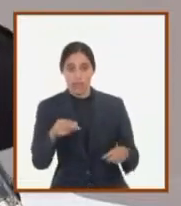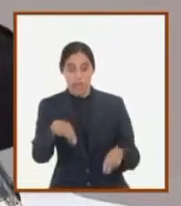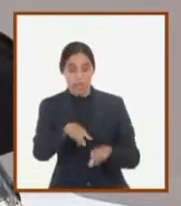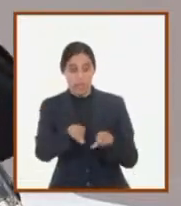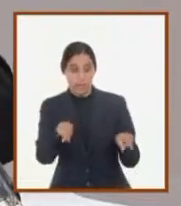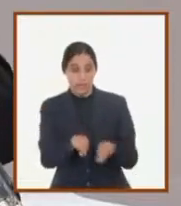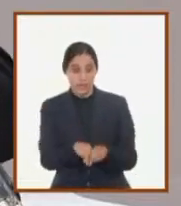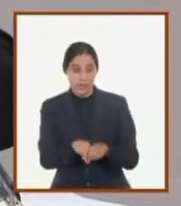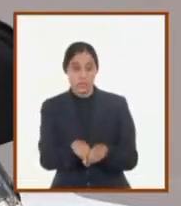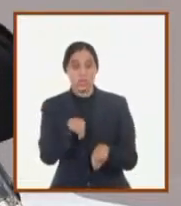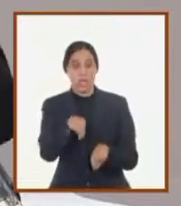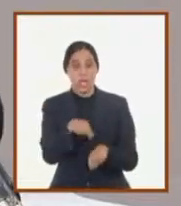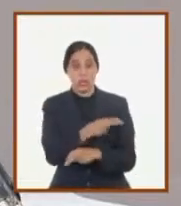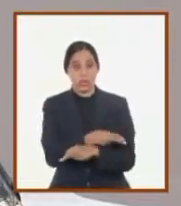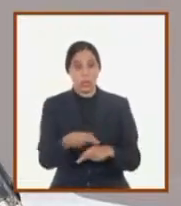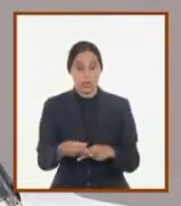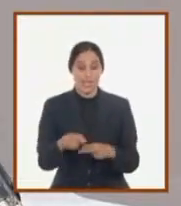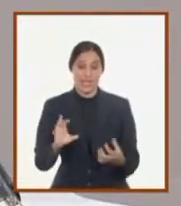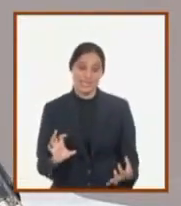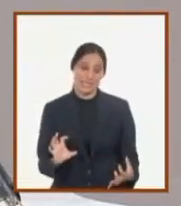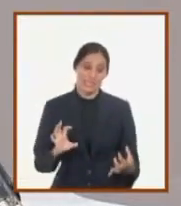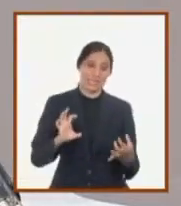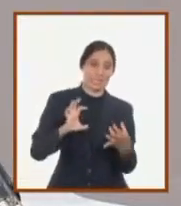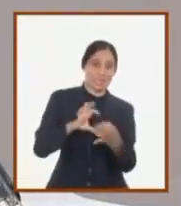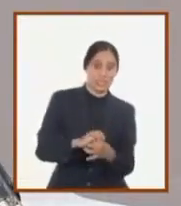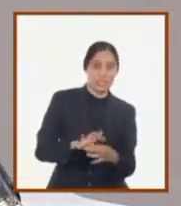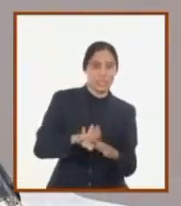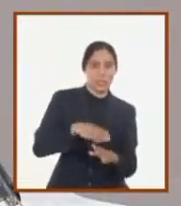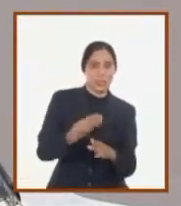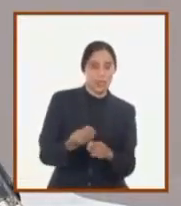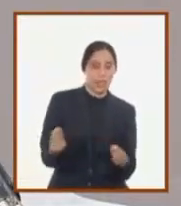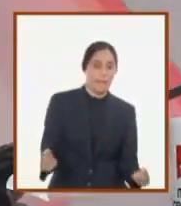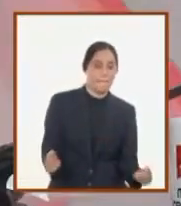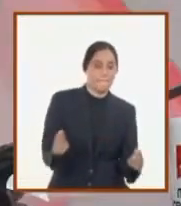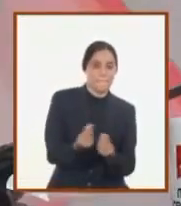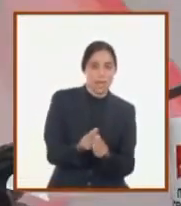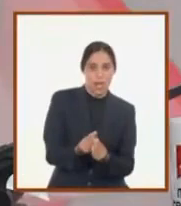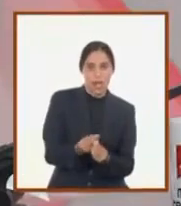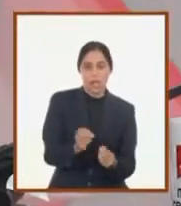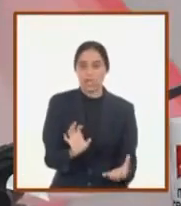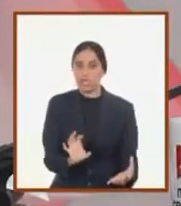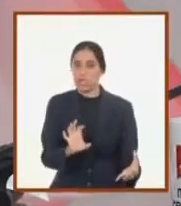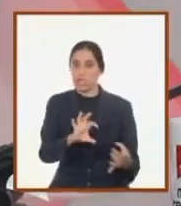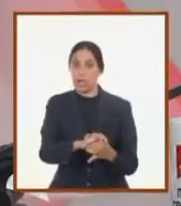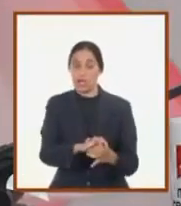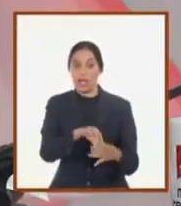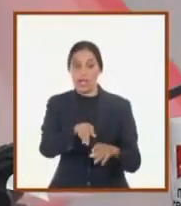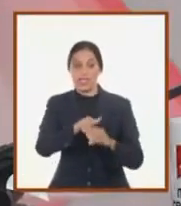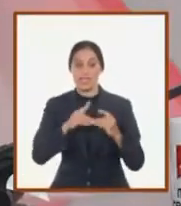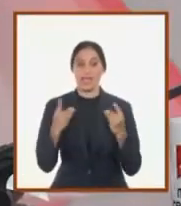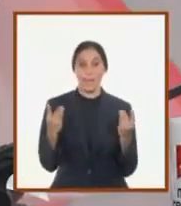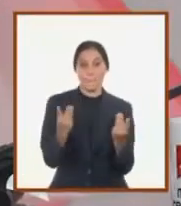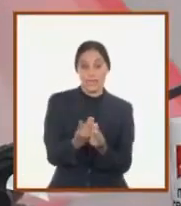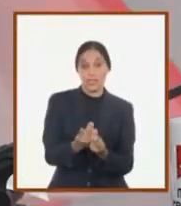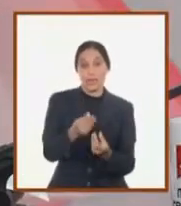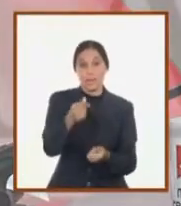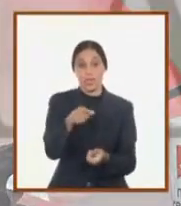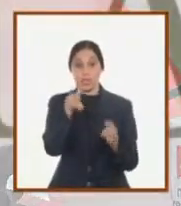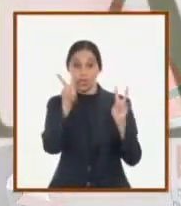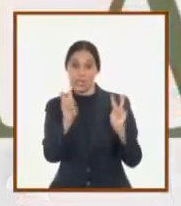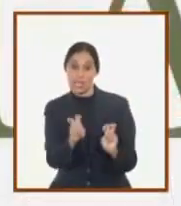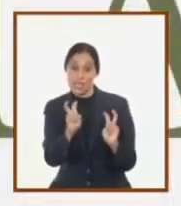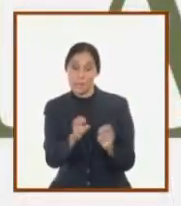une como departamento a la oficina de as publicaciones paración departamento de la oficina pasa ser un departamento de la oficina de asuntos